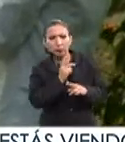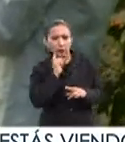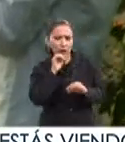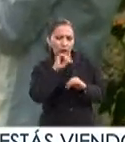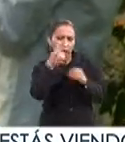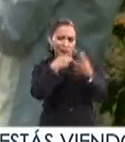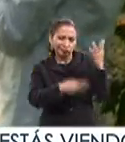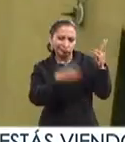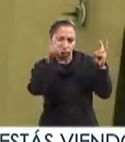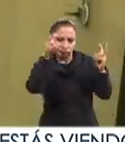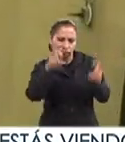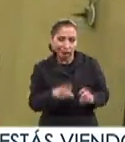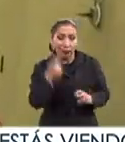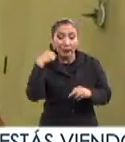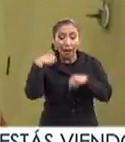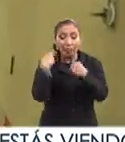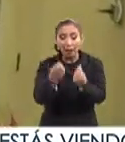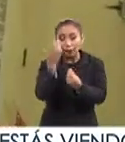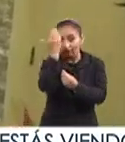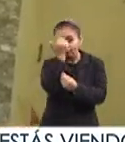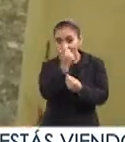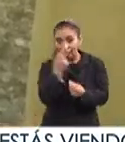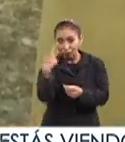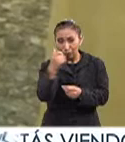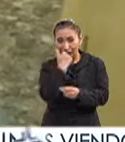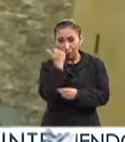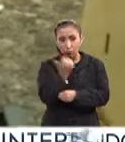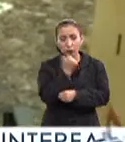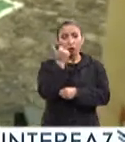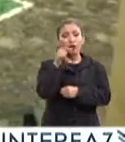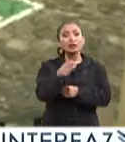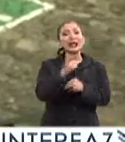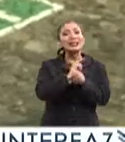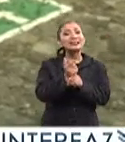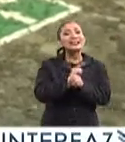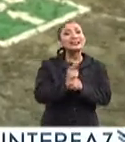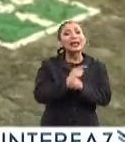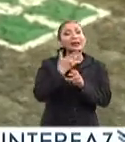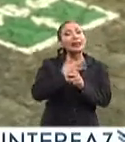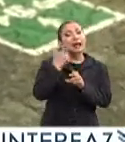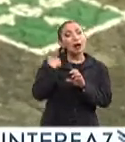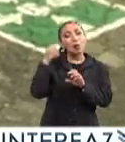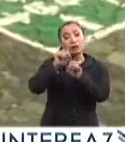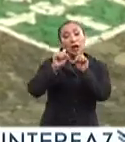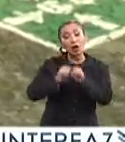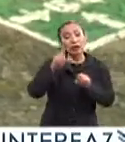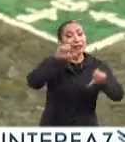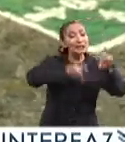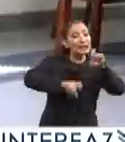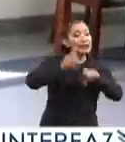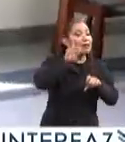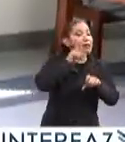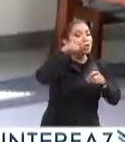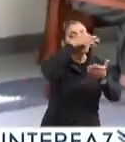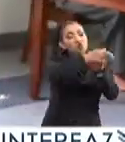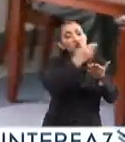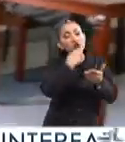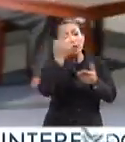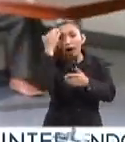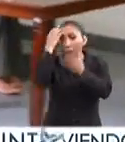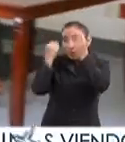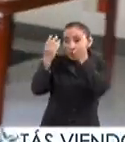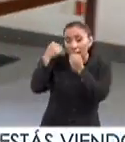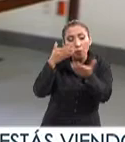entre otras. Para dotar de las competencias a sus estudiantes, la licenciatura cuenta con aulas y laboratorios en los que se aplican